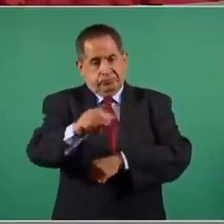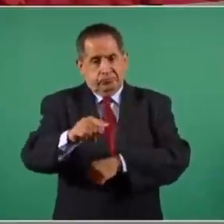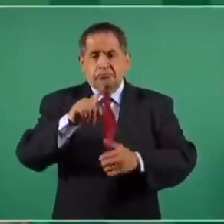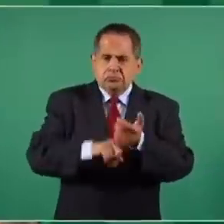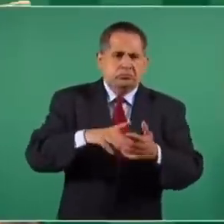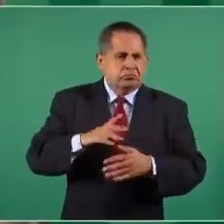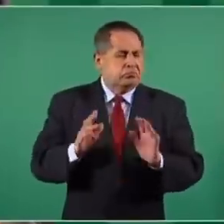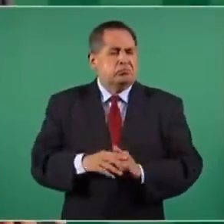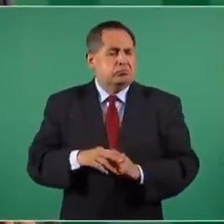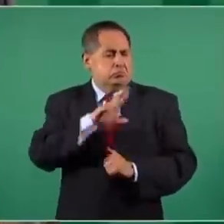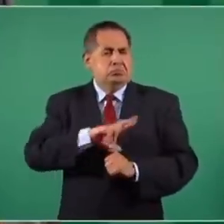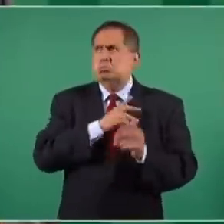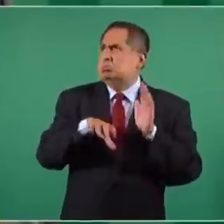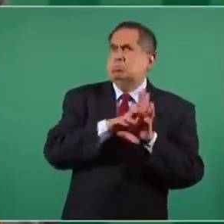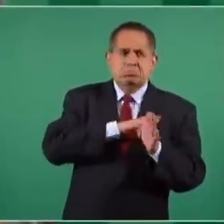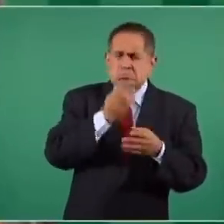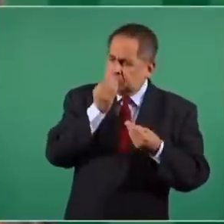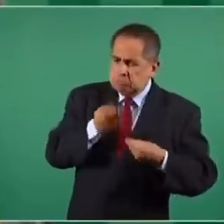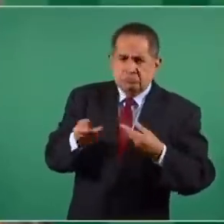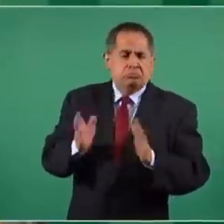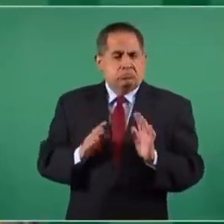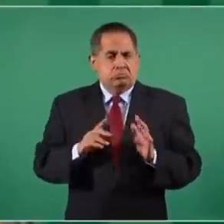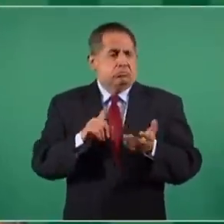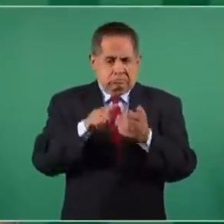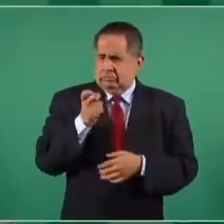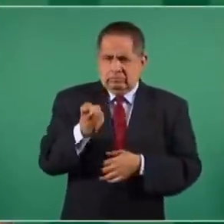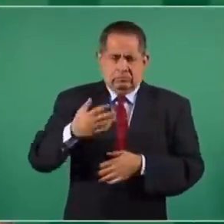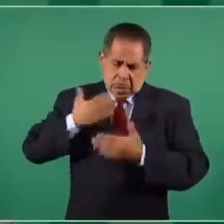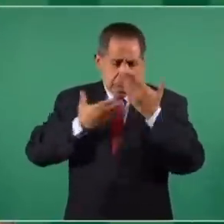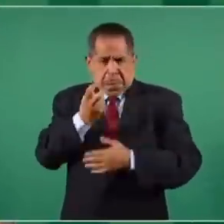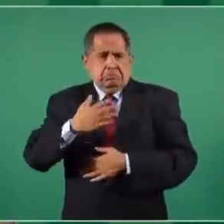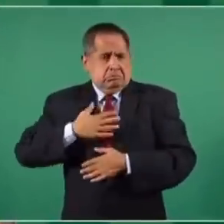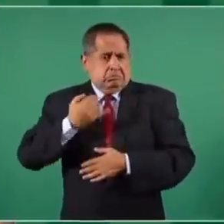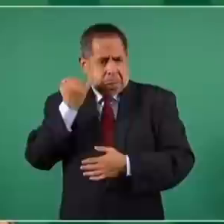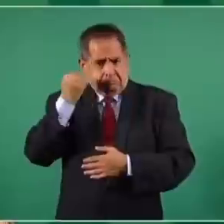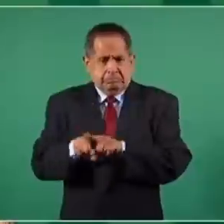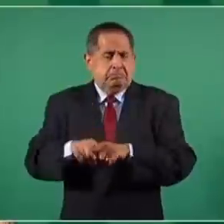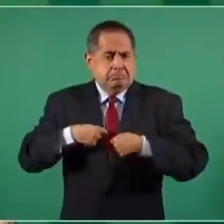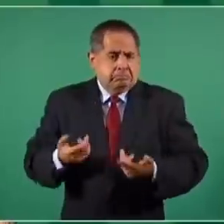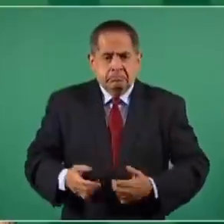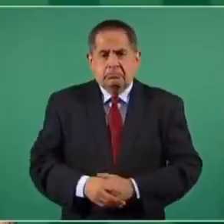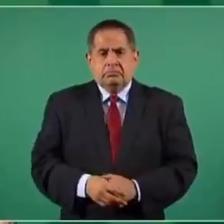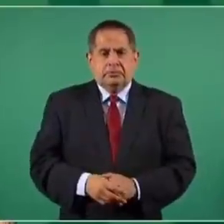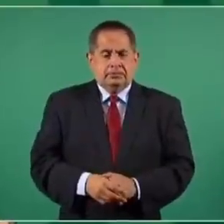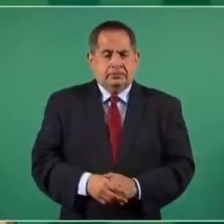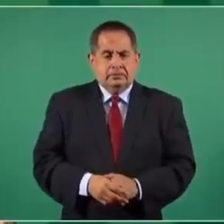que rentan sus cuartos, que dan de comer. Bueno, así estudiamos nosotros, así estudié yo.